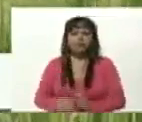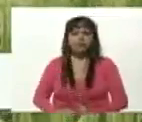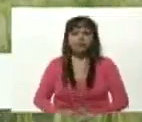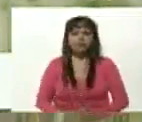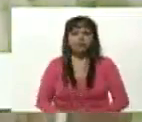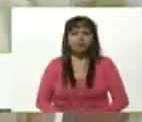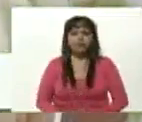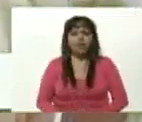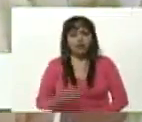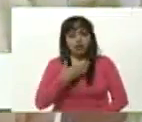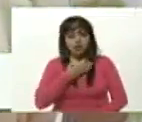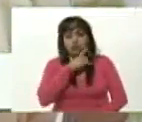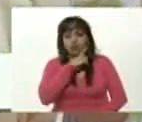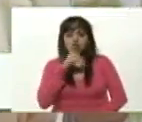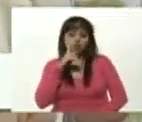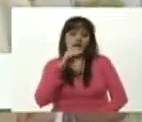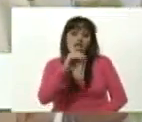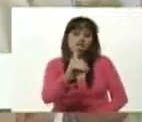Yo soy Doris Cedeño,